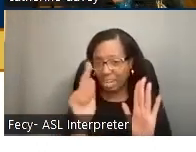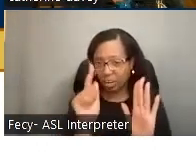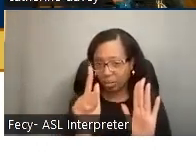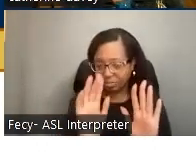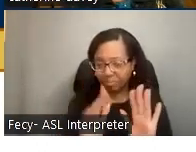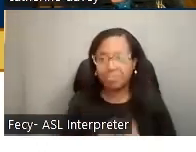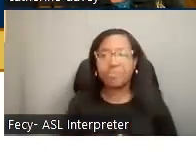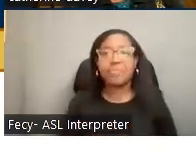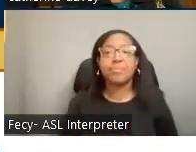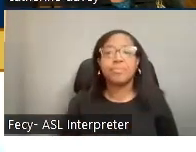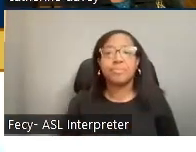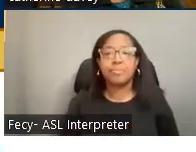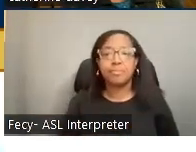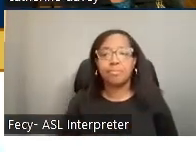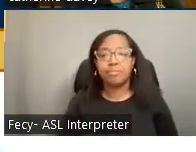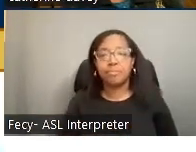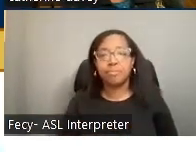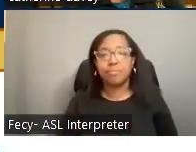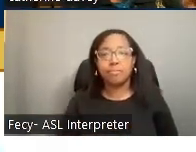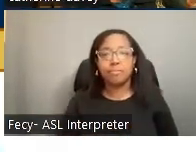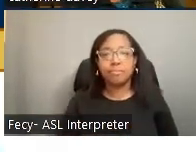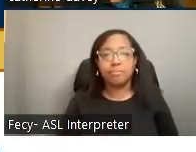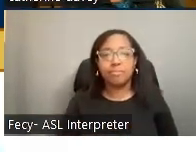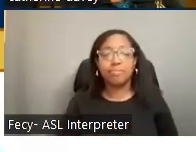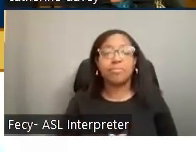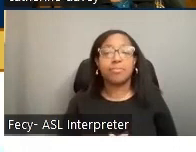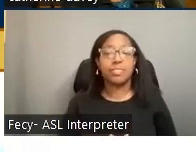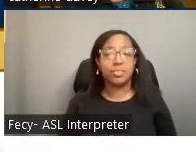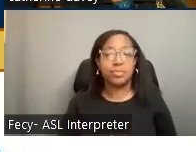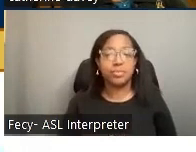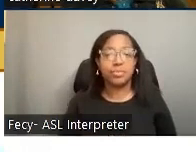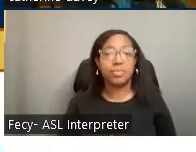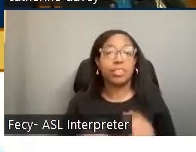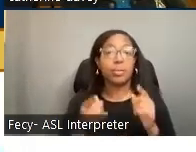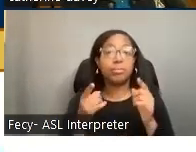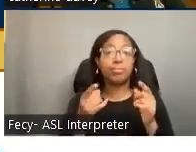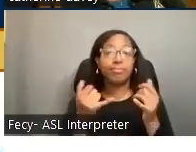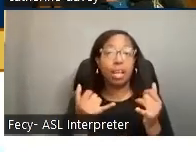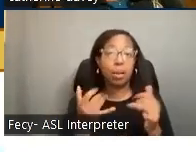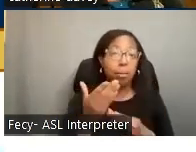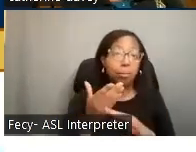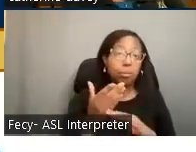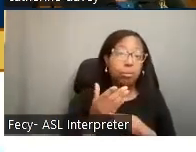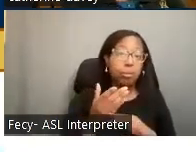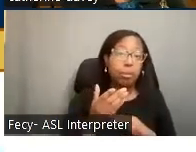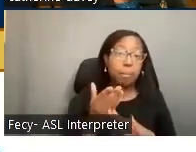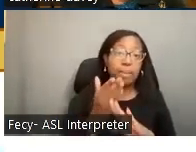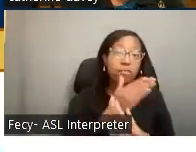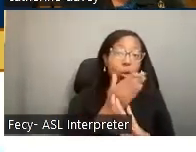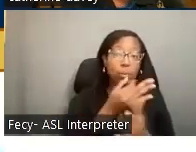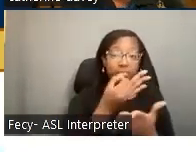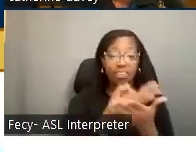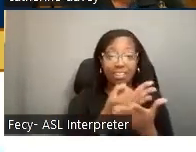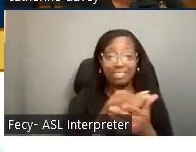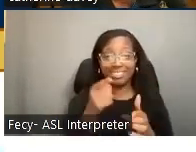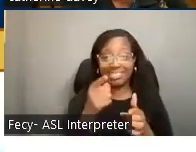Okay? para tener All alternativas right. más restrictivas. ¿Verdad? Bueno, So that one was sigamos. finances. This Entonces, is eso healthcare. fue So I financiero. want you to imagine Esto May is